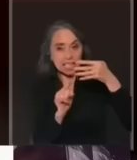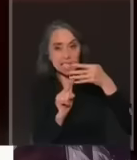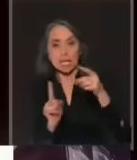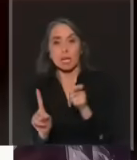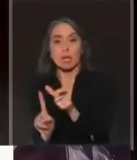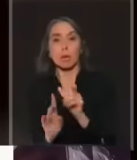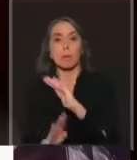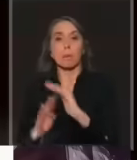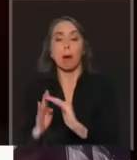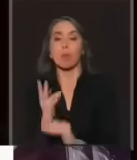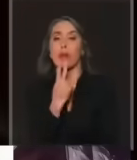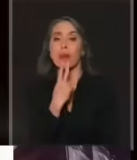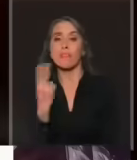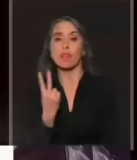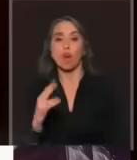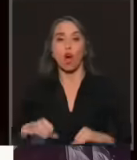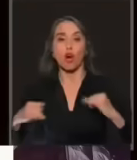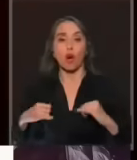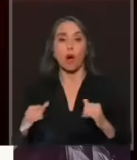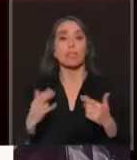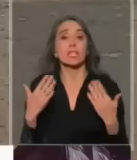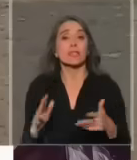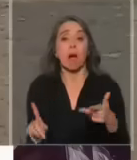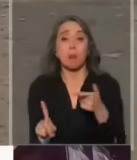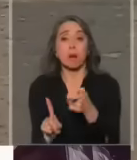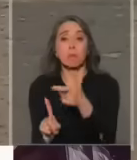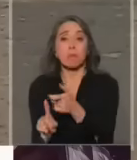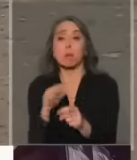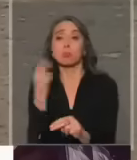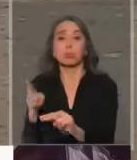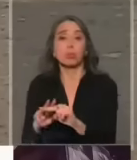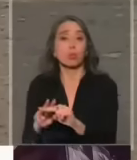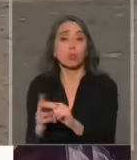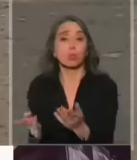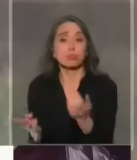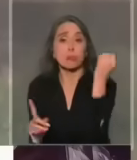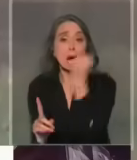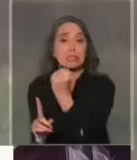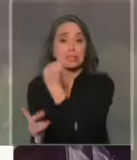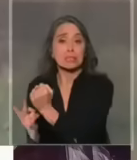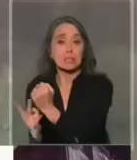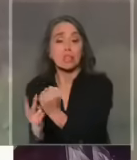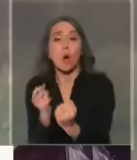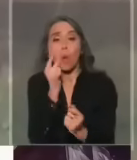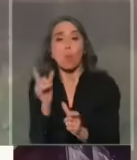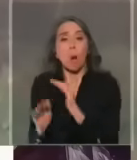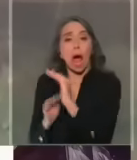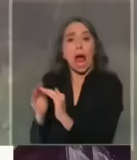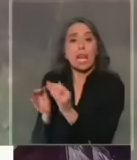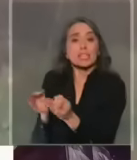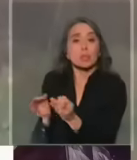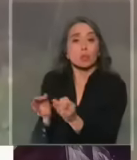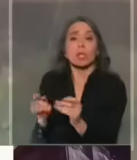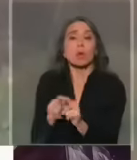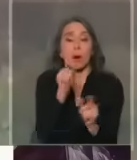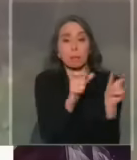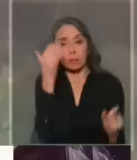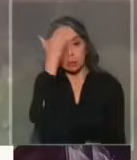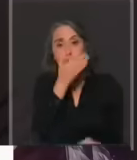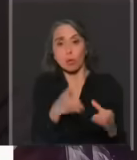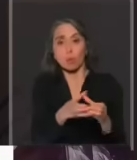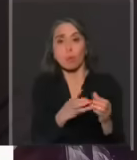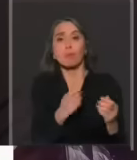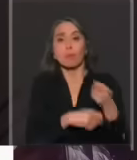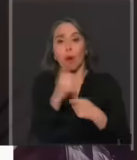para resguardar la vida de ambos jóvenes asesinados. Cuales fueran, claramente, no fueron suficientes para resguardarlos de la acción sin piedad del crimen